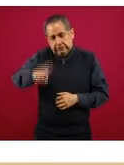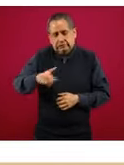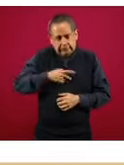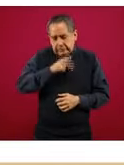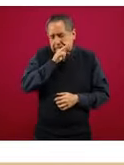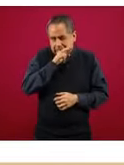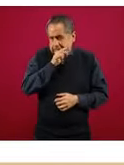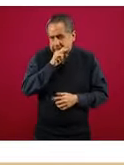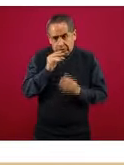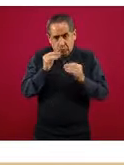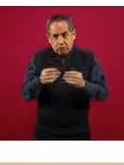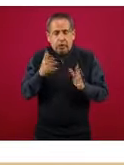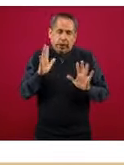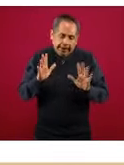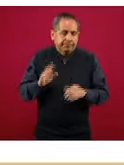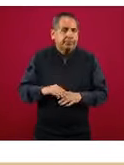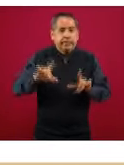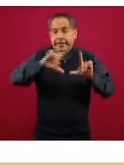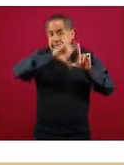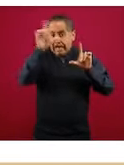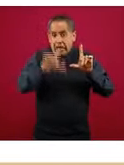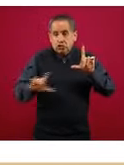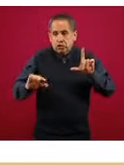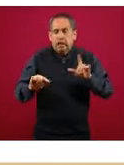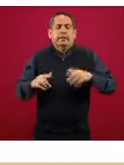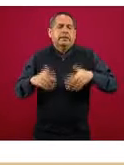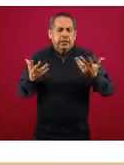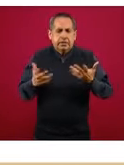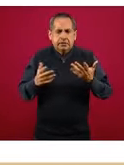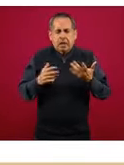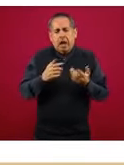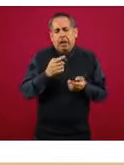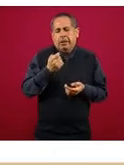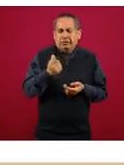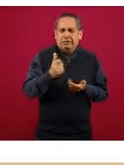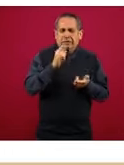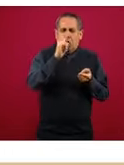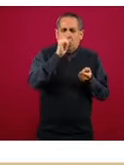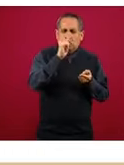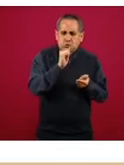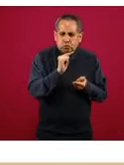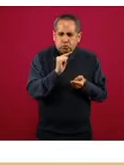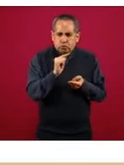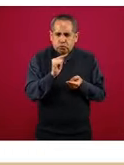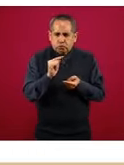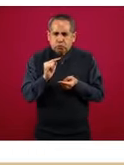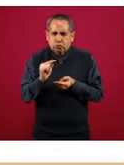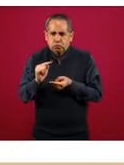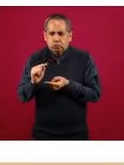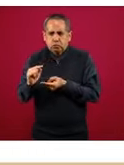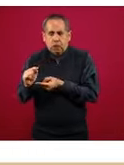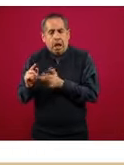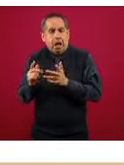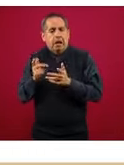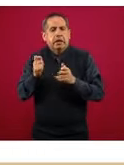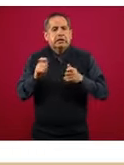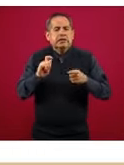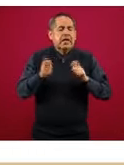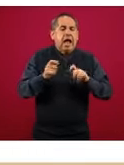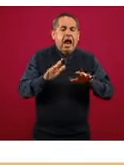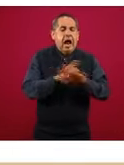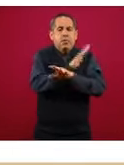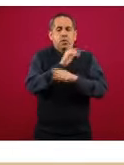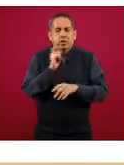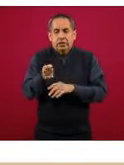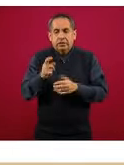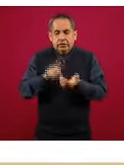este momento, a nivel nacional hemos tenido esta reducción sostenida. Esto es el cambio, el porcentaje de cambio